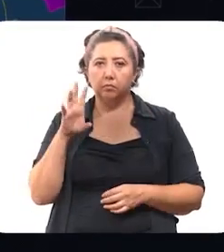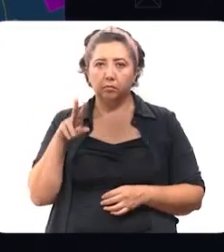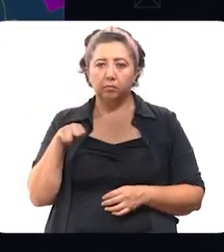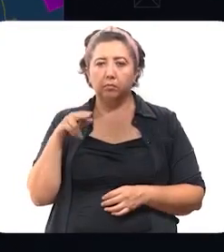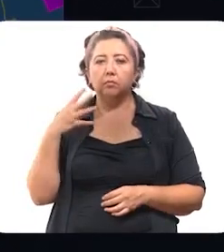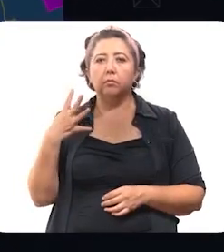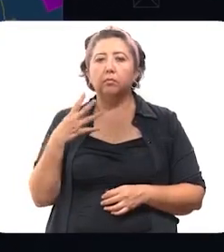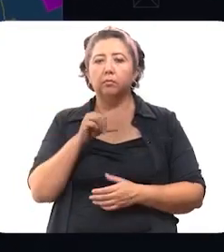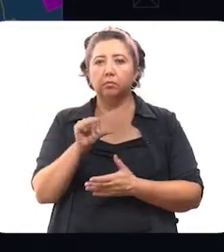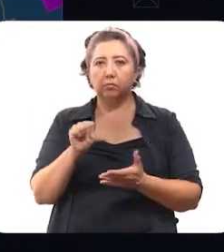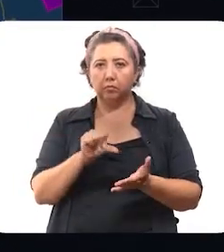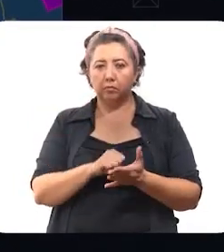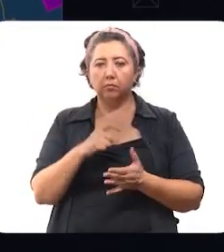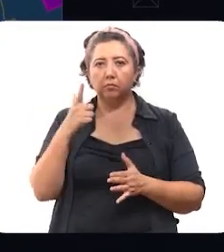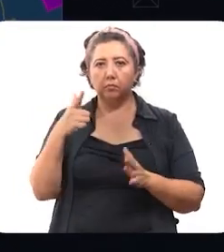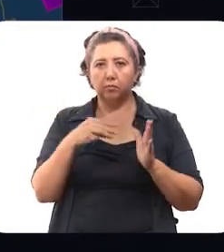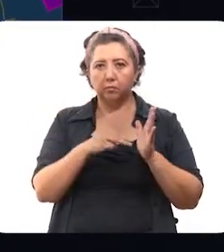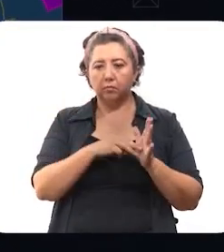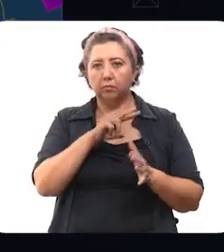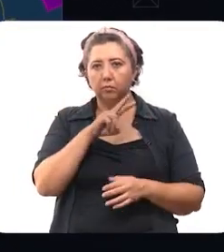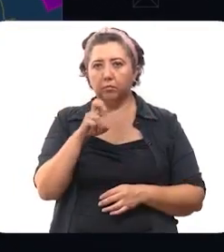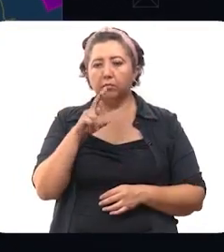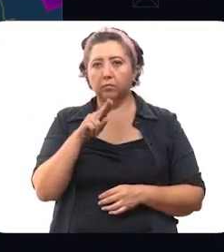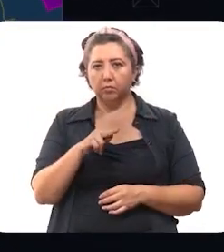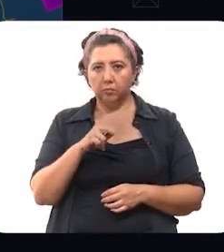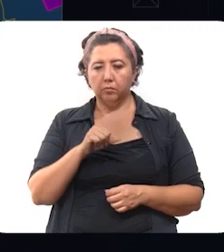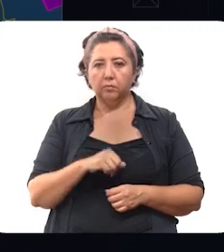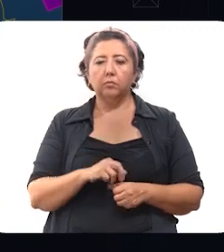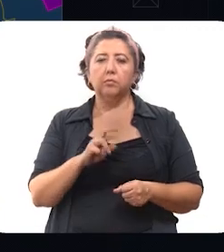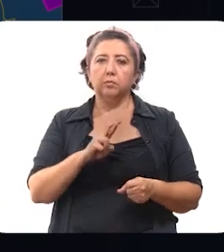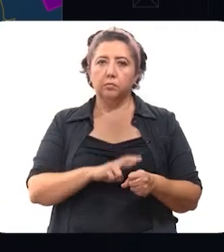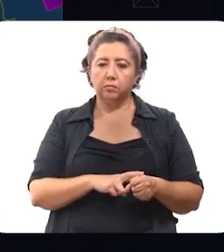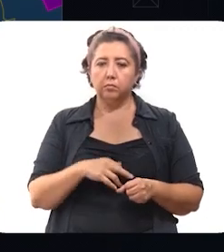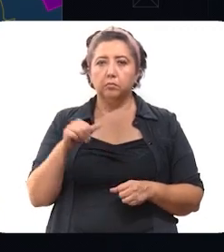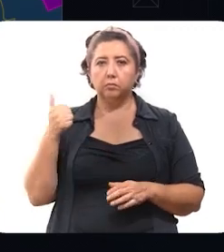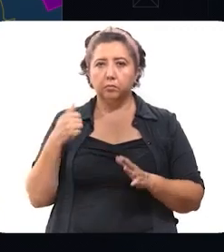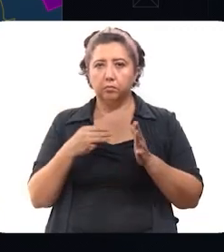4.584 en la zona centro, 7.280 en la zona sur,